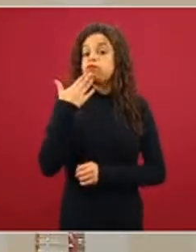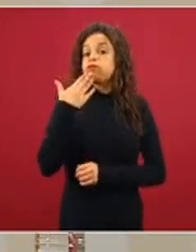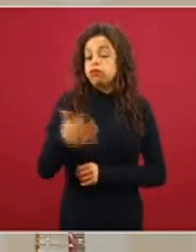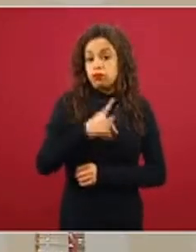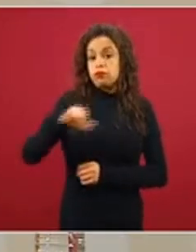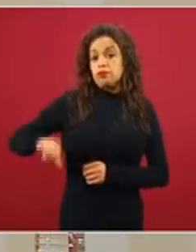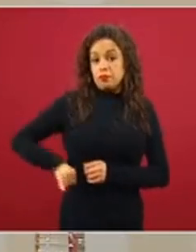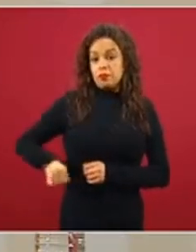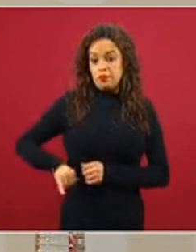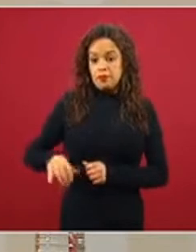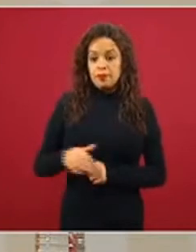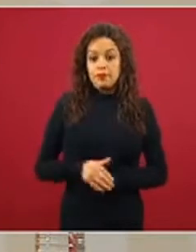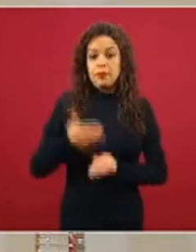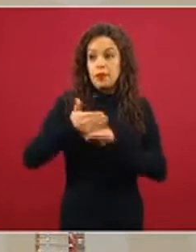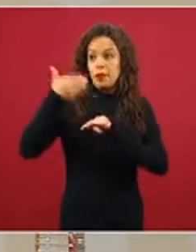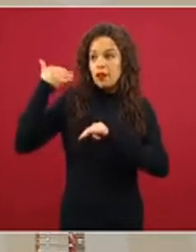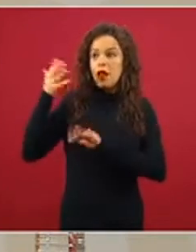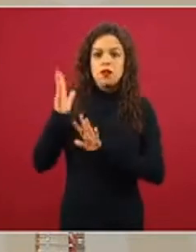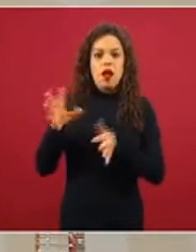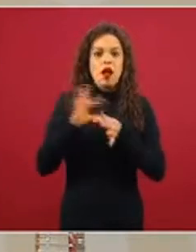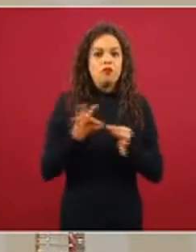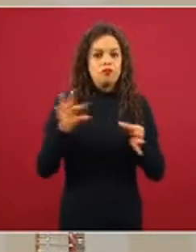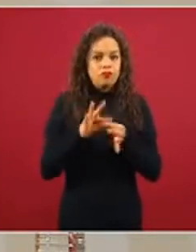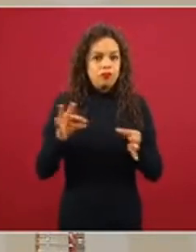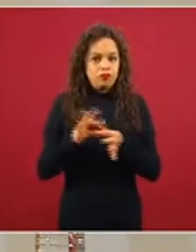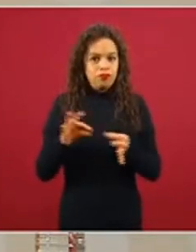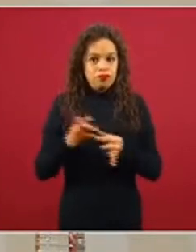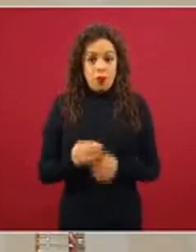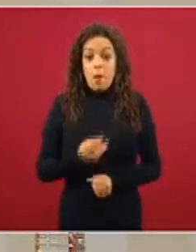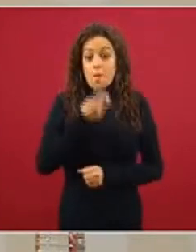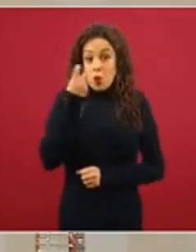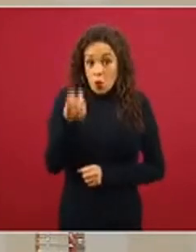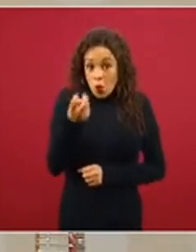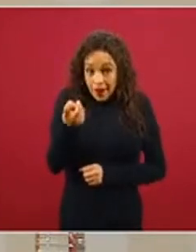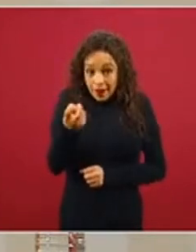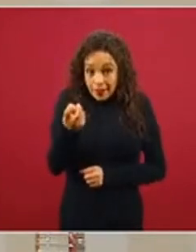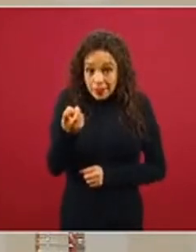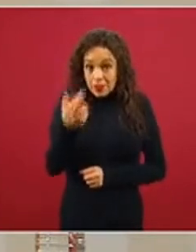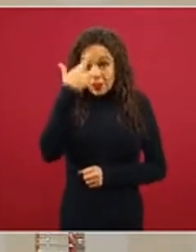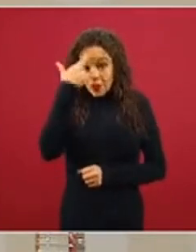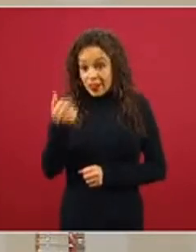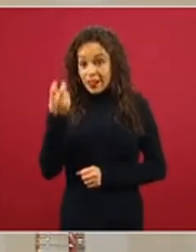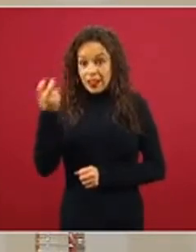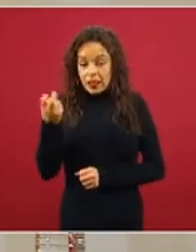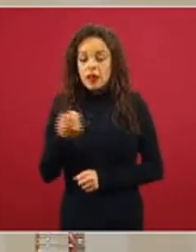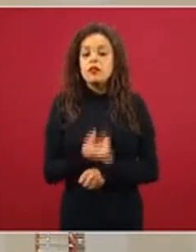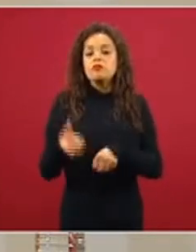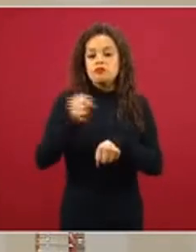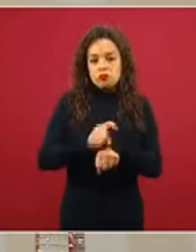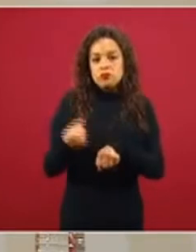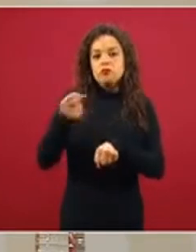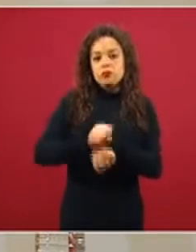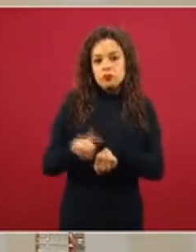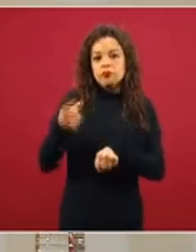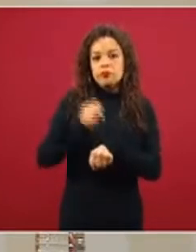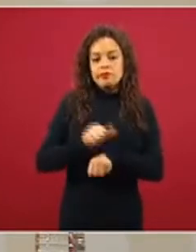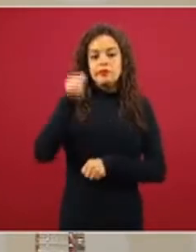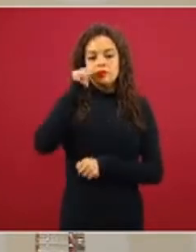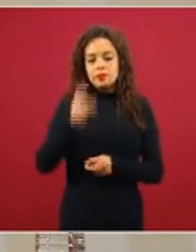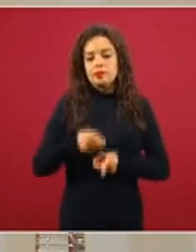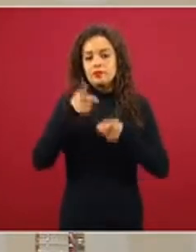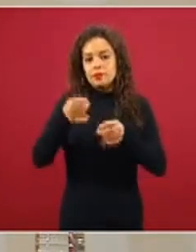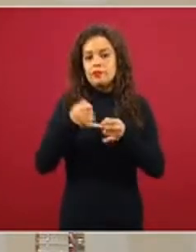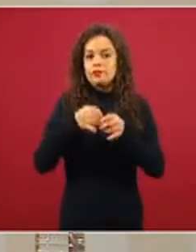en otras ocasiones y es la razón por la que periódicamente, más o menos cada semana, presentamos el informe de movilidad.